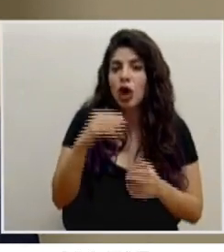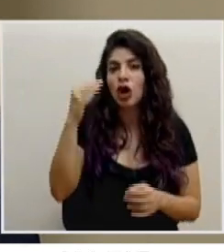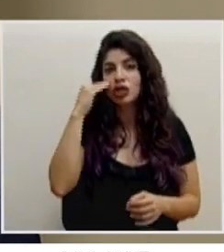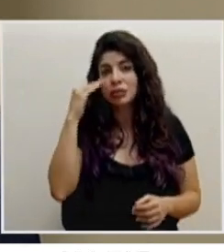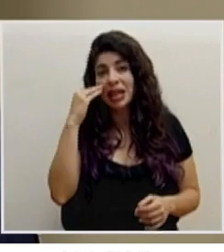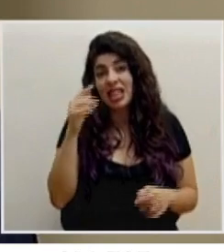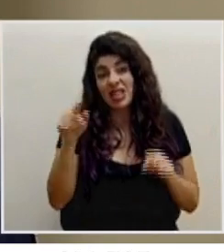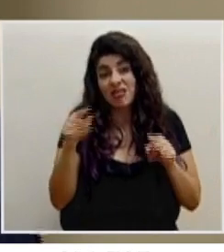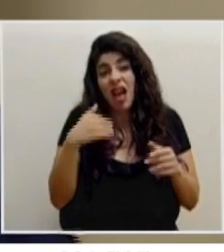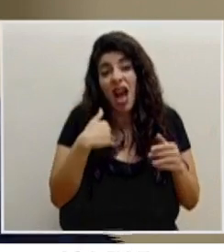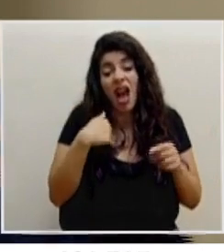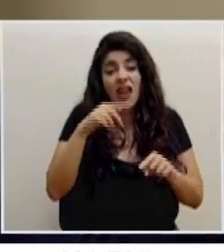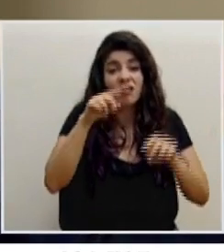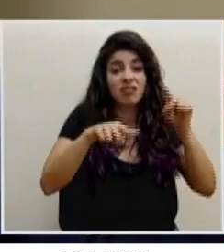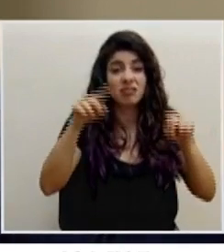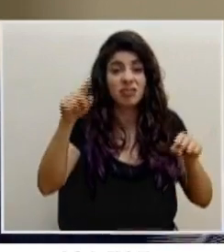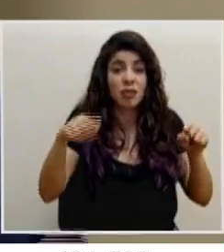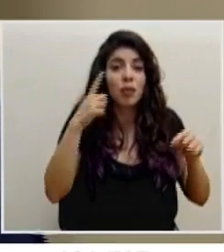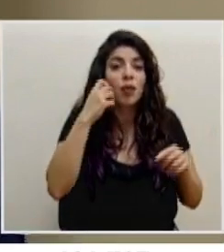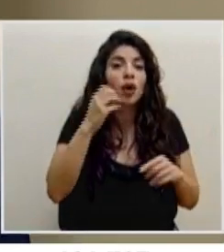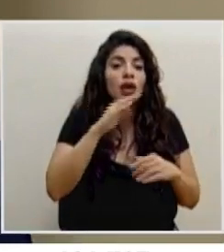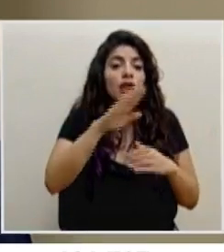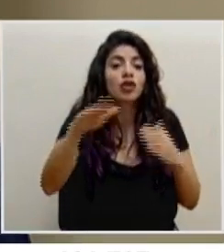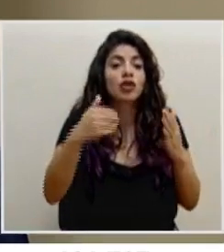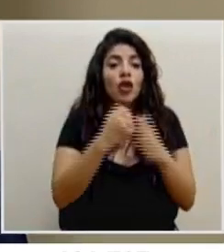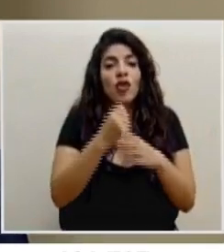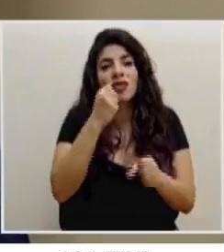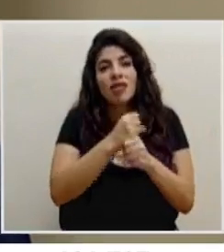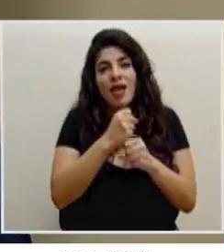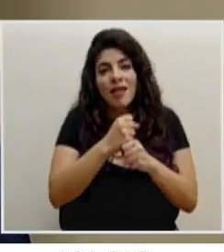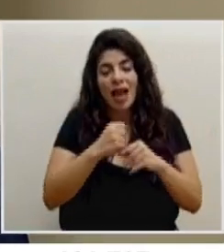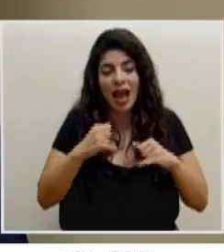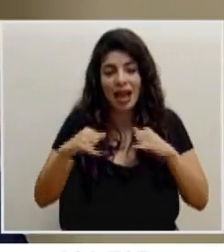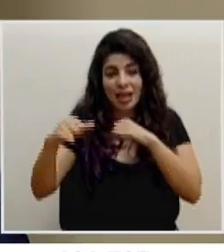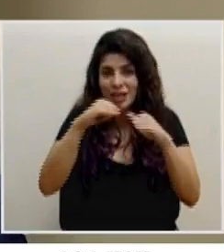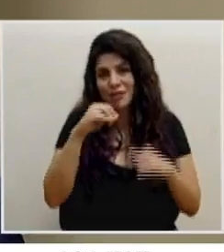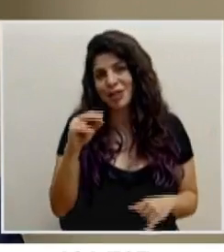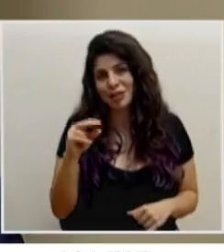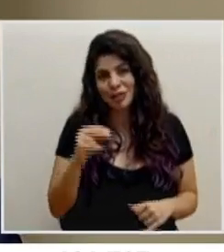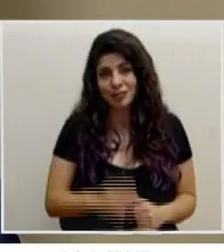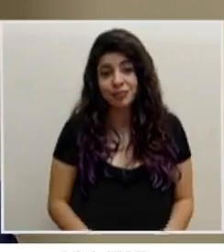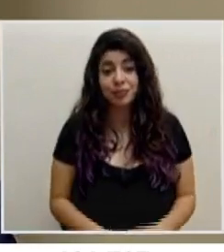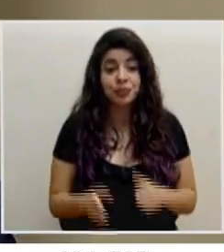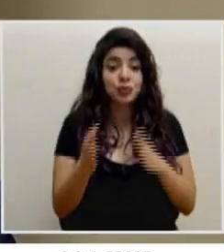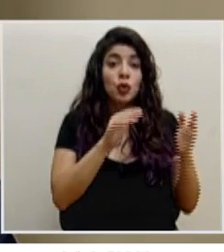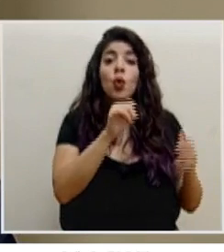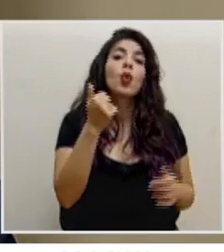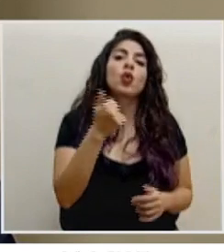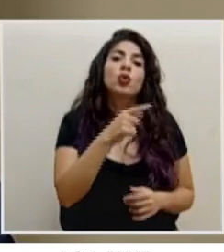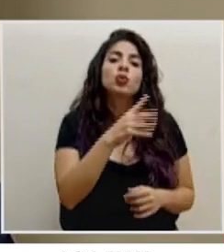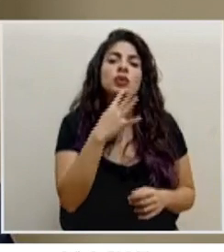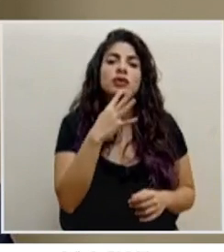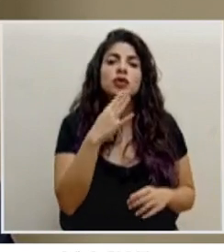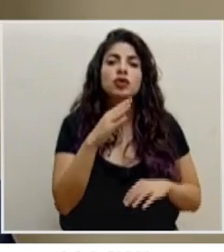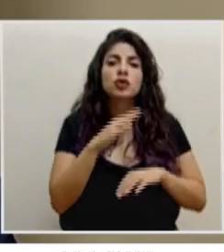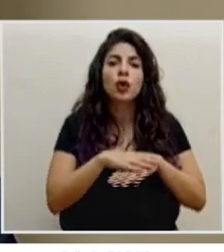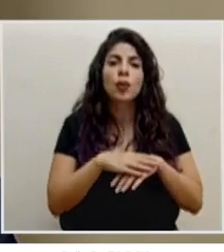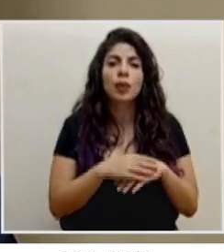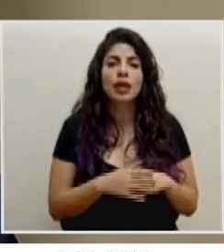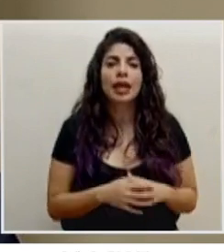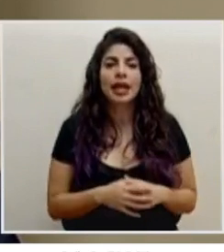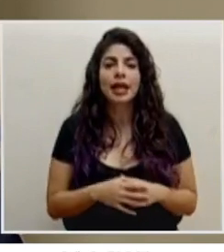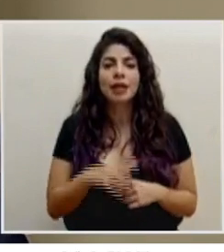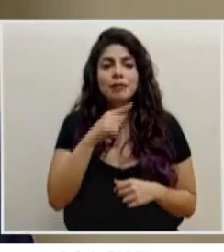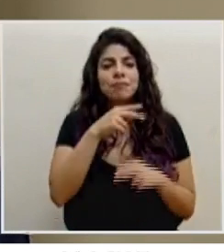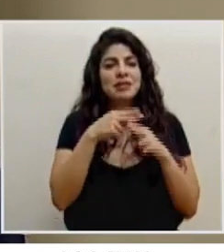eso pueden haber disparidades, no es que todos trabajan de manera homogénea. Y con lo que usted también se refería del asunto de lo